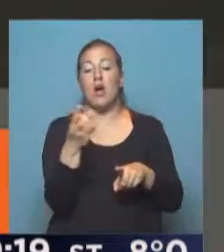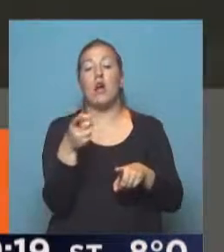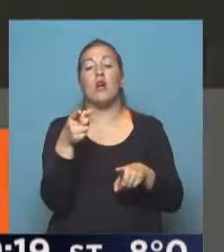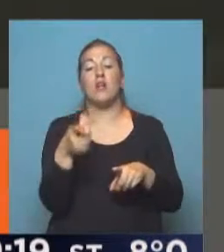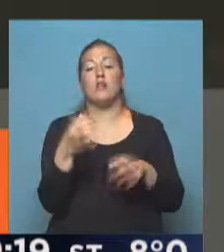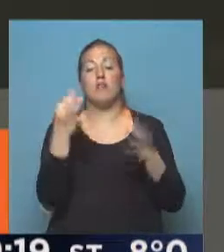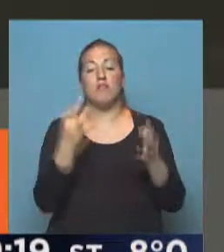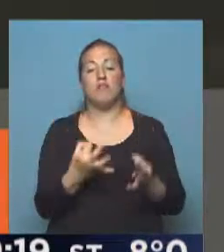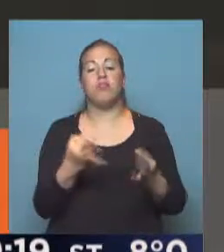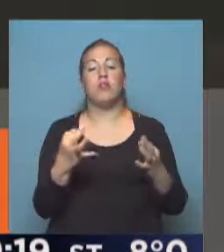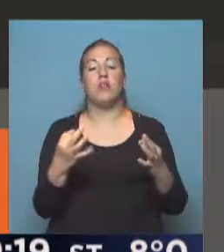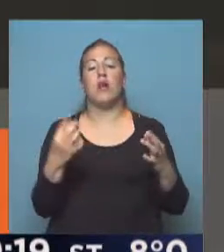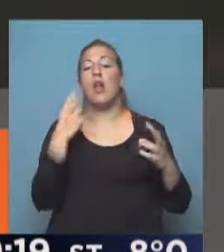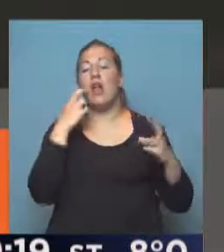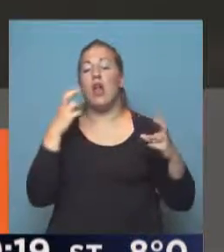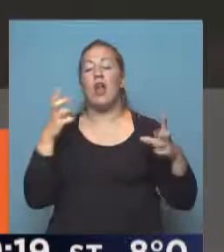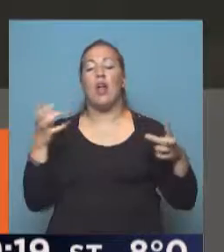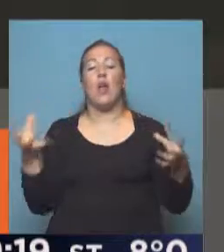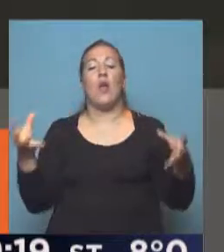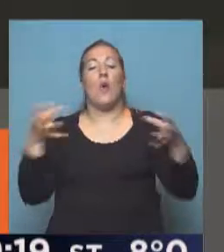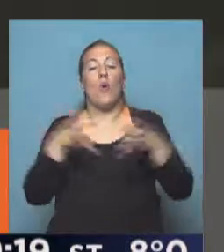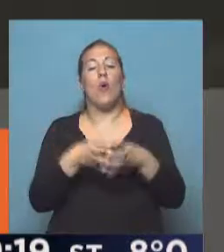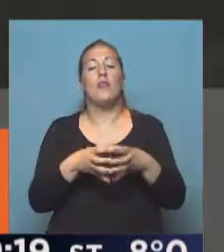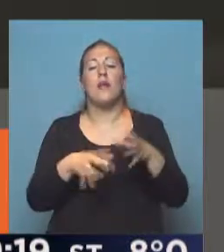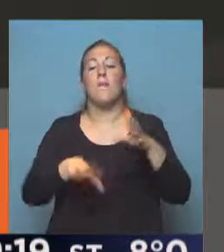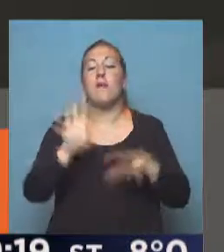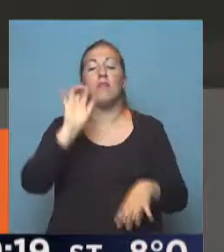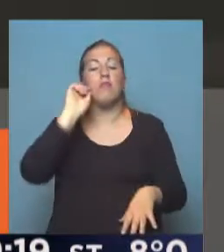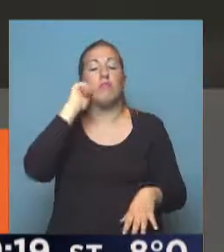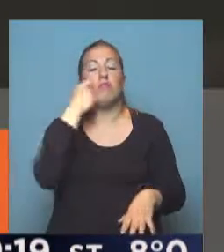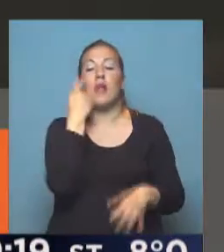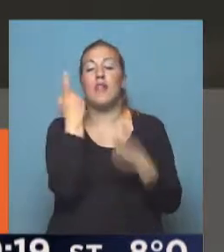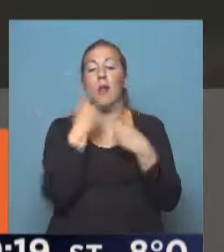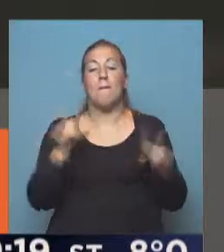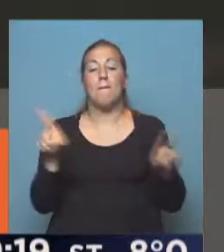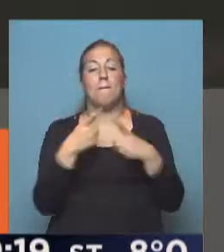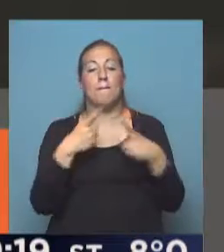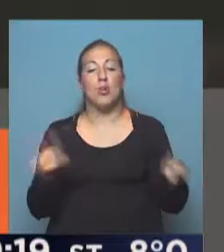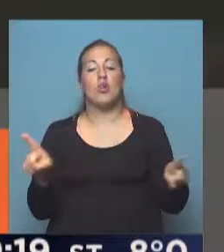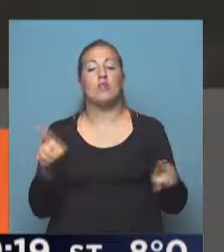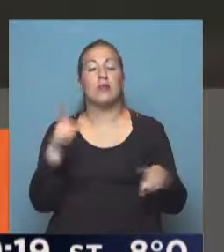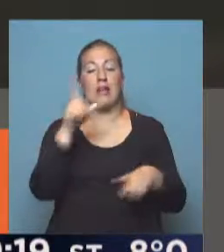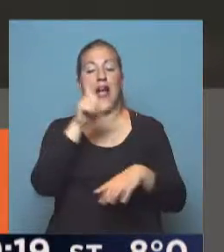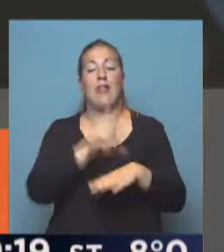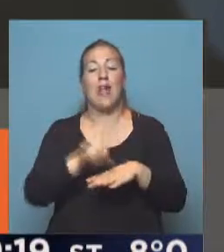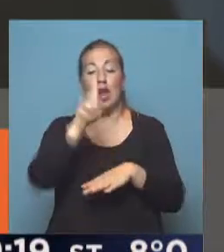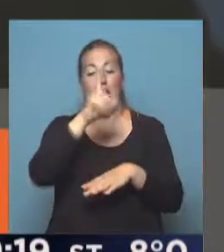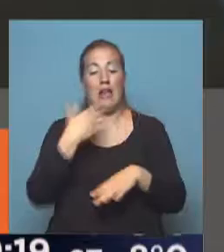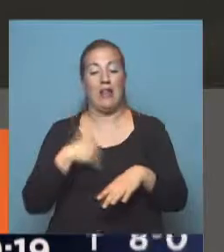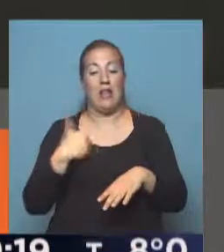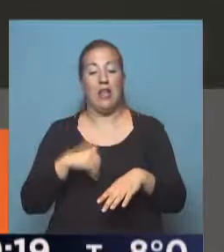flores uno de los encuentros más éste increíbles y bellos de la música del litoral argentino y